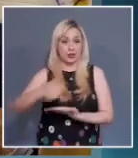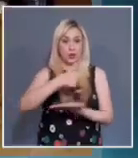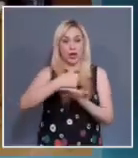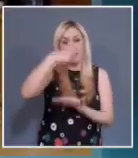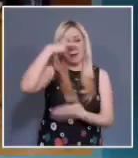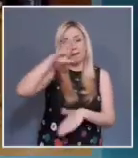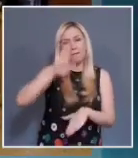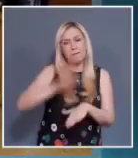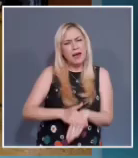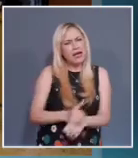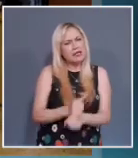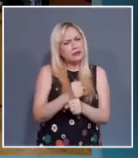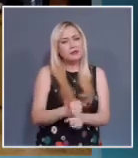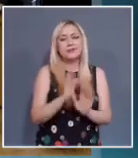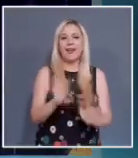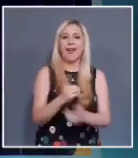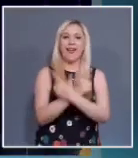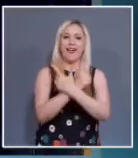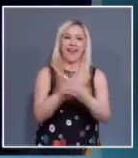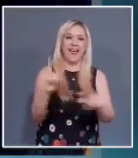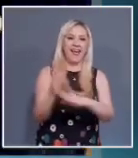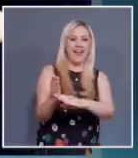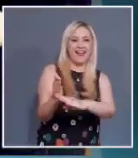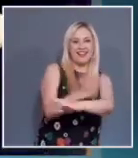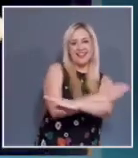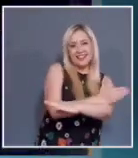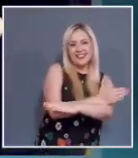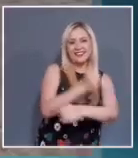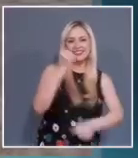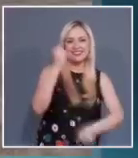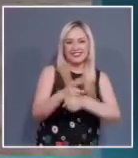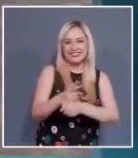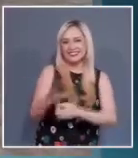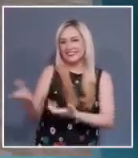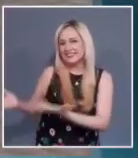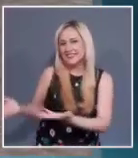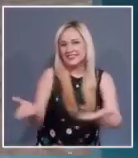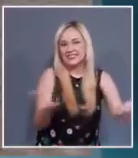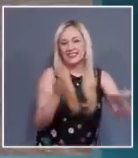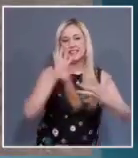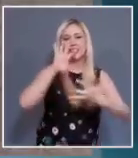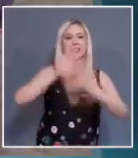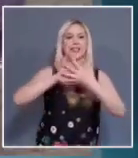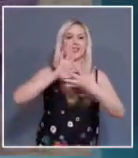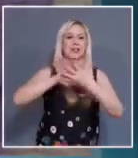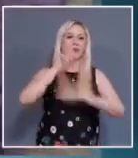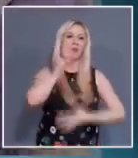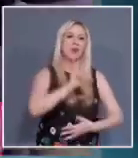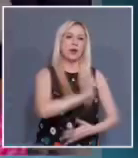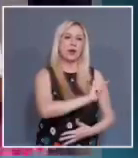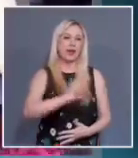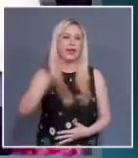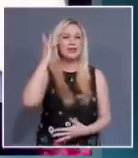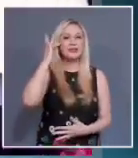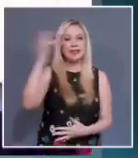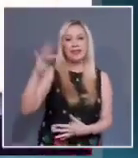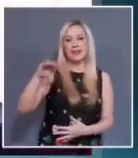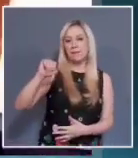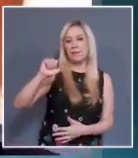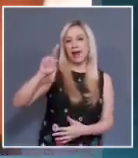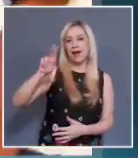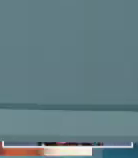su libertad de manera anticipada, abandonando los centros femeniles de reinserción social de Santa Marta, Acatitla y